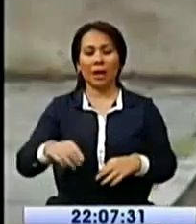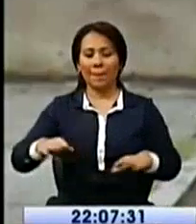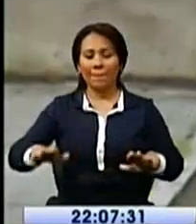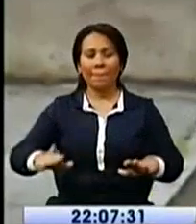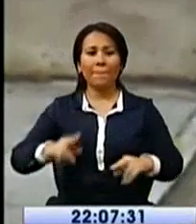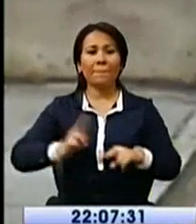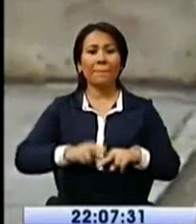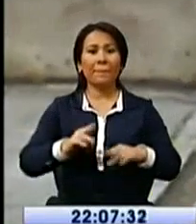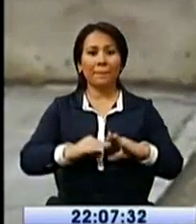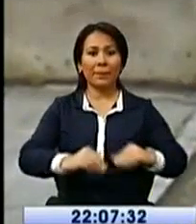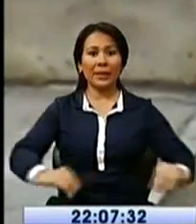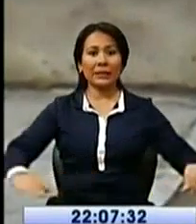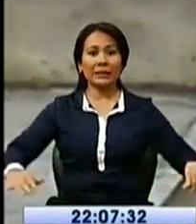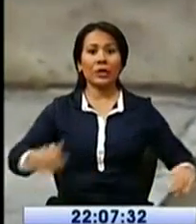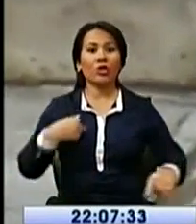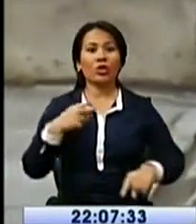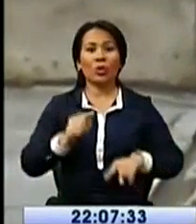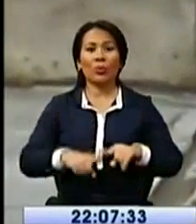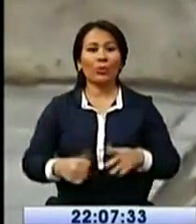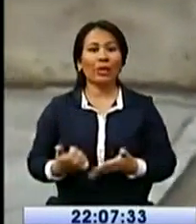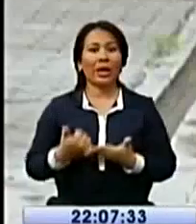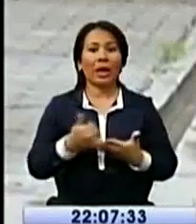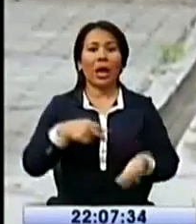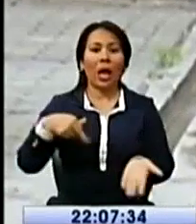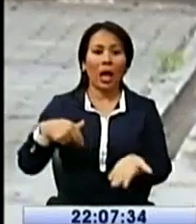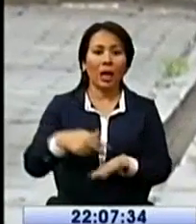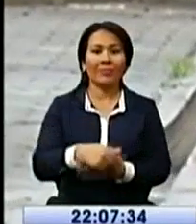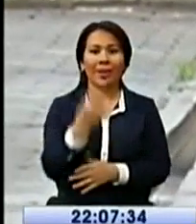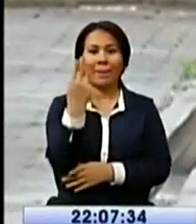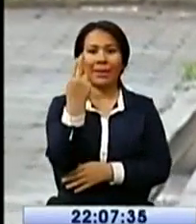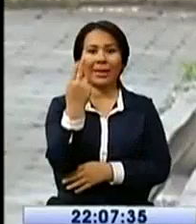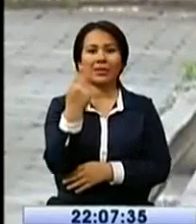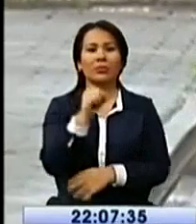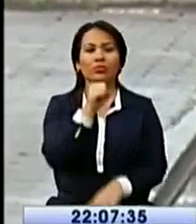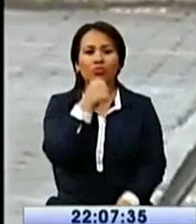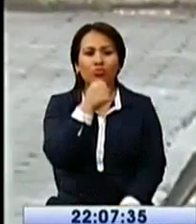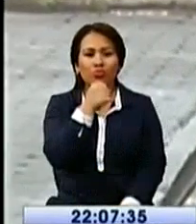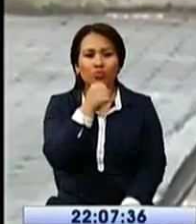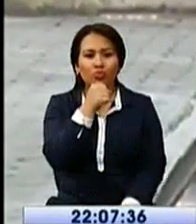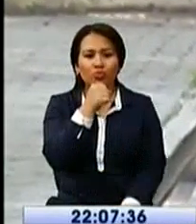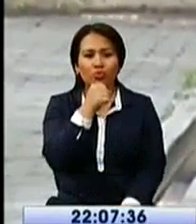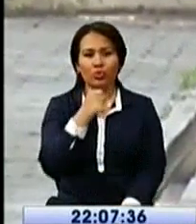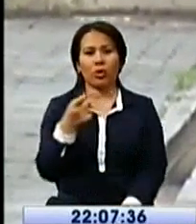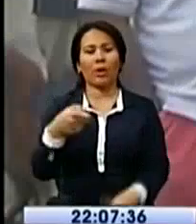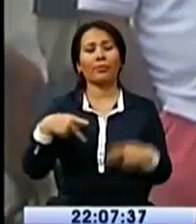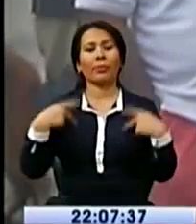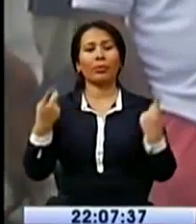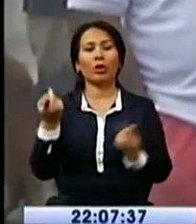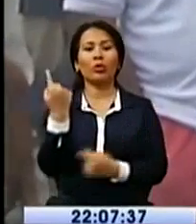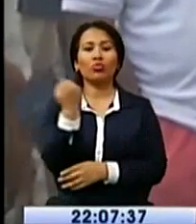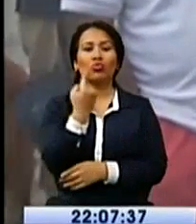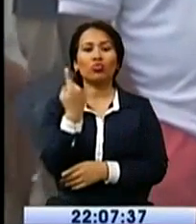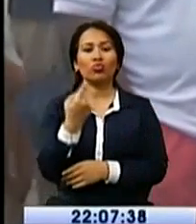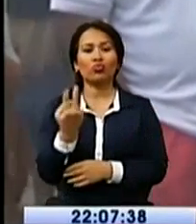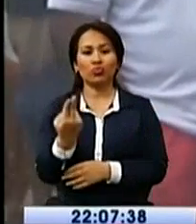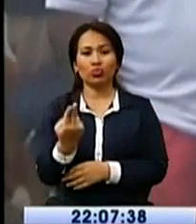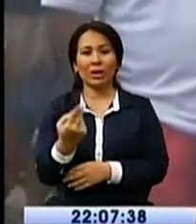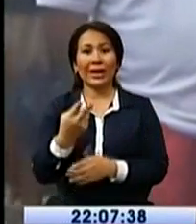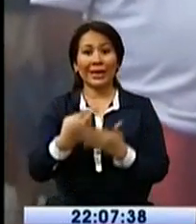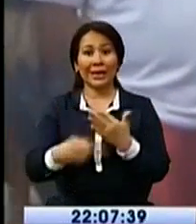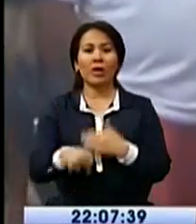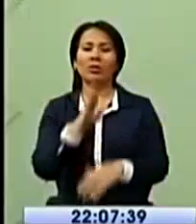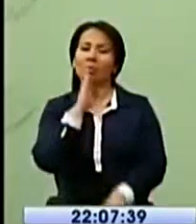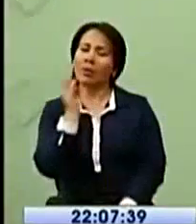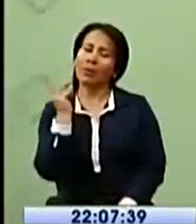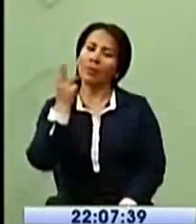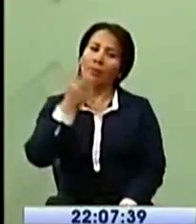levantar. Los moradores del sector aseguraban que se trata de una pareja de edad avanzada que vivían solos en el lugar. Uno de sus hijos los